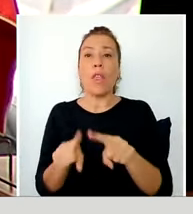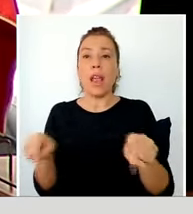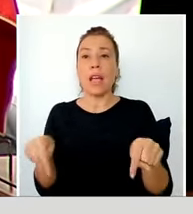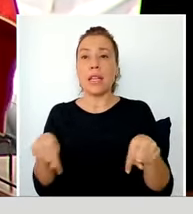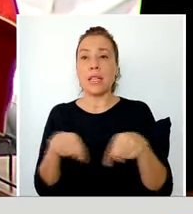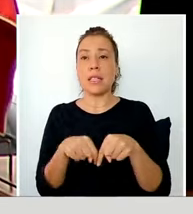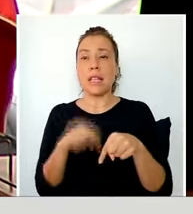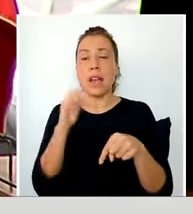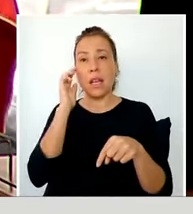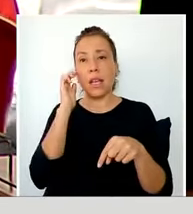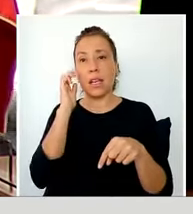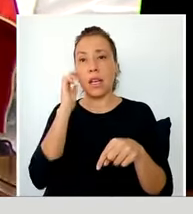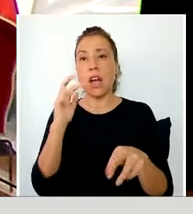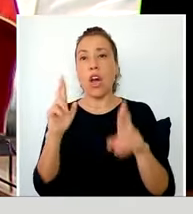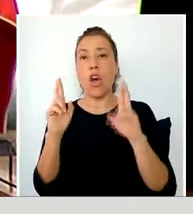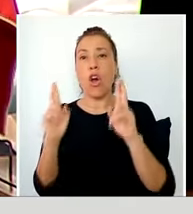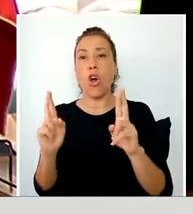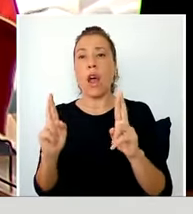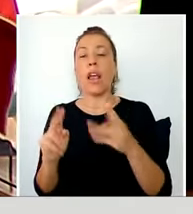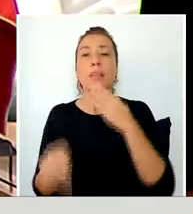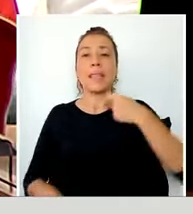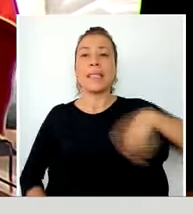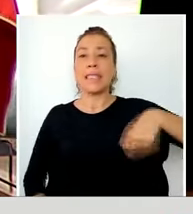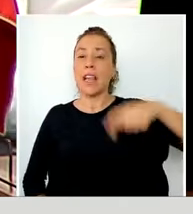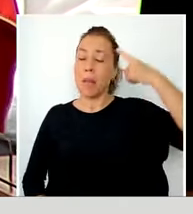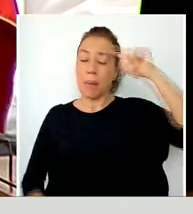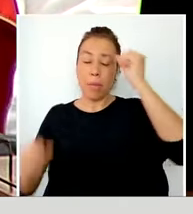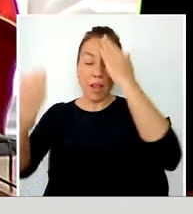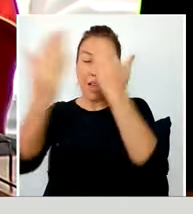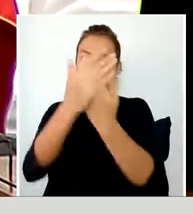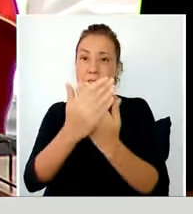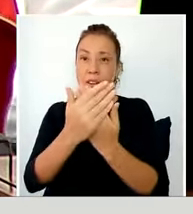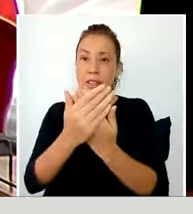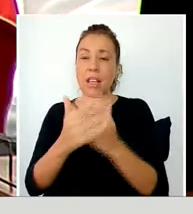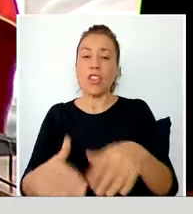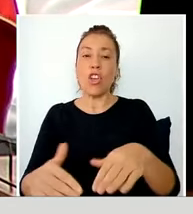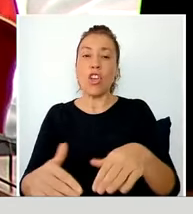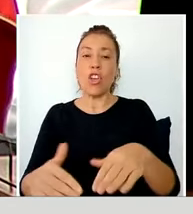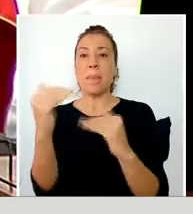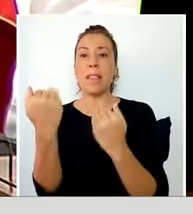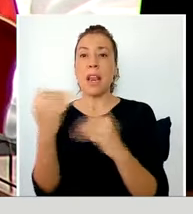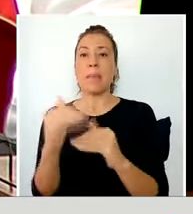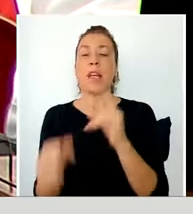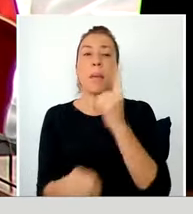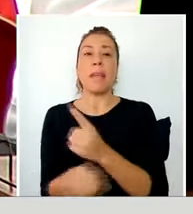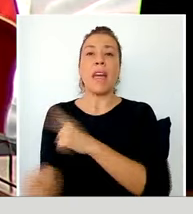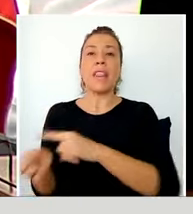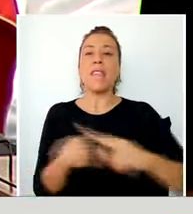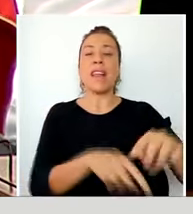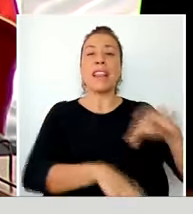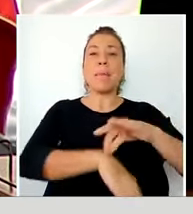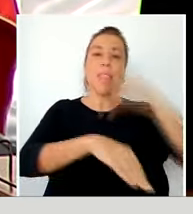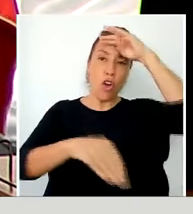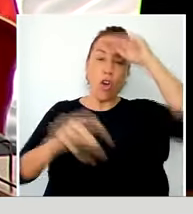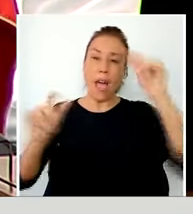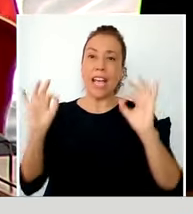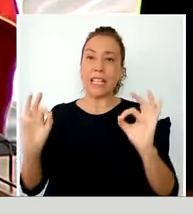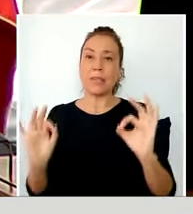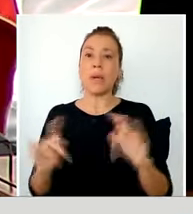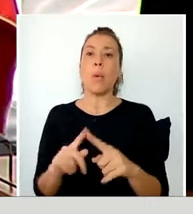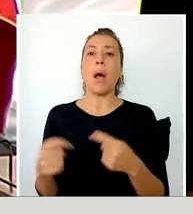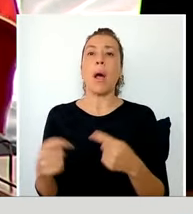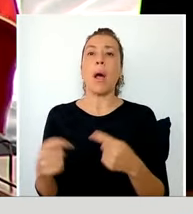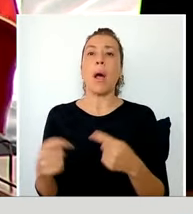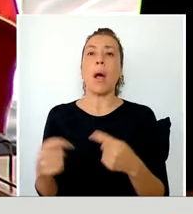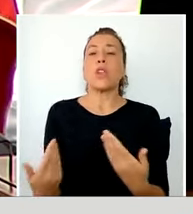incorporando también al senado para enfrentar estas restricciones que se imponen en las diversas especialidades apostando a que cualquier